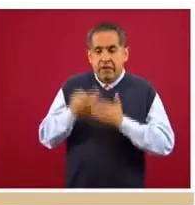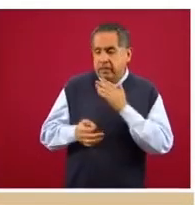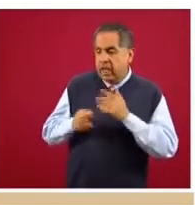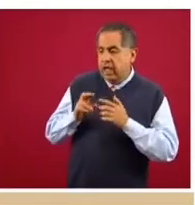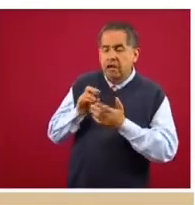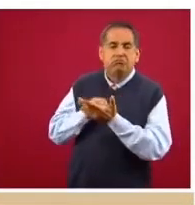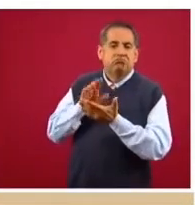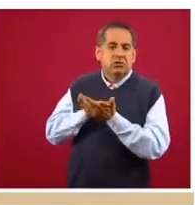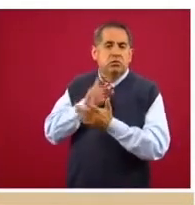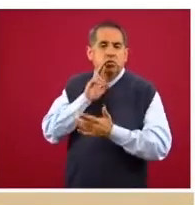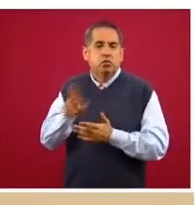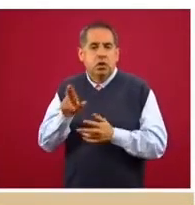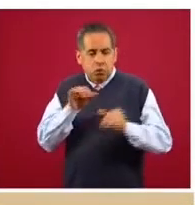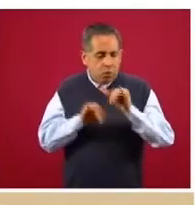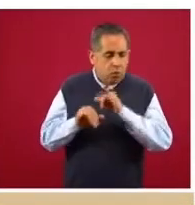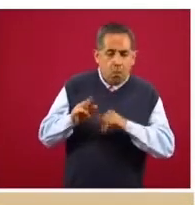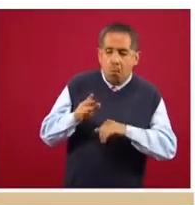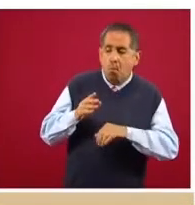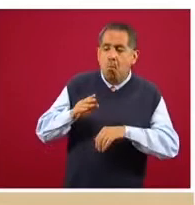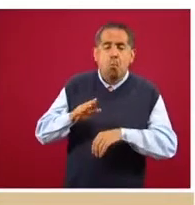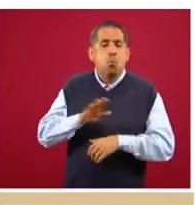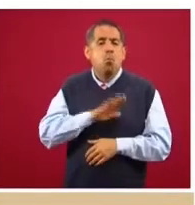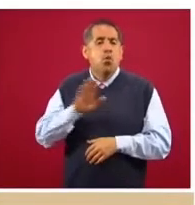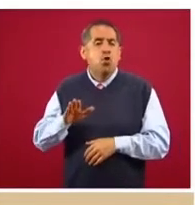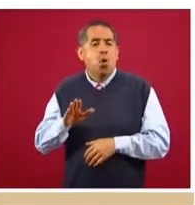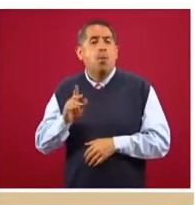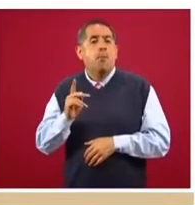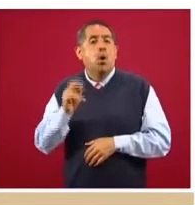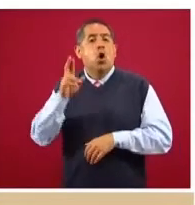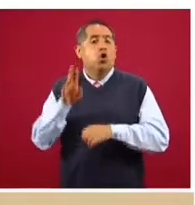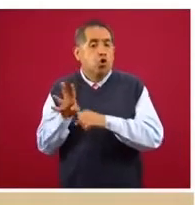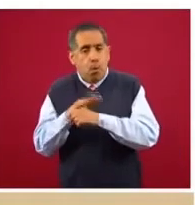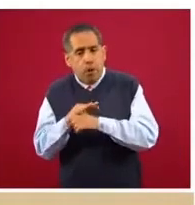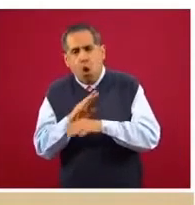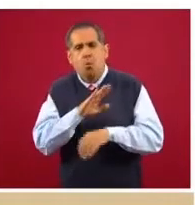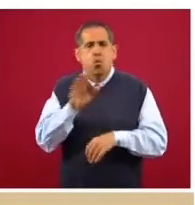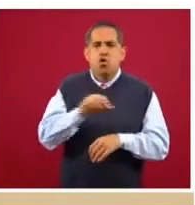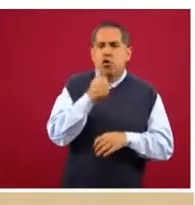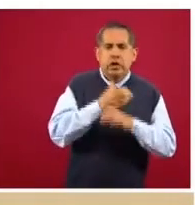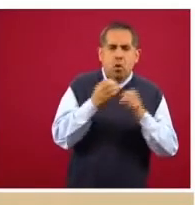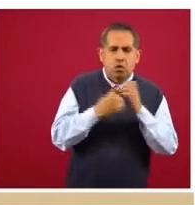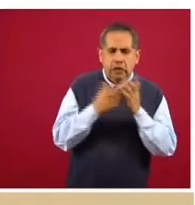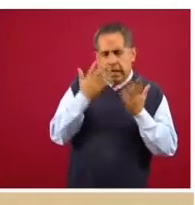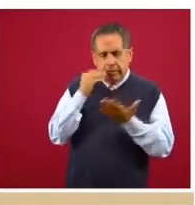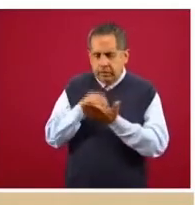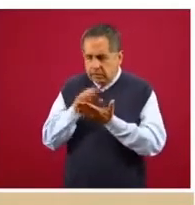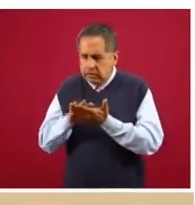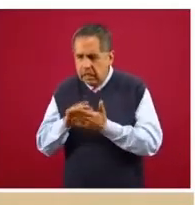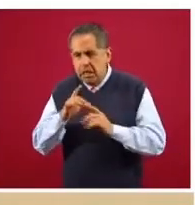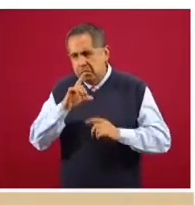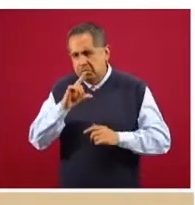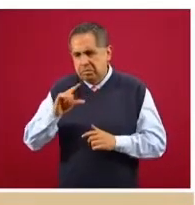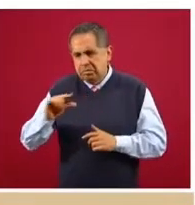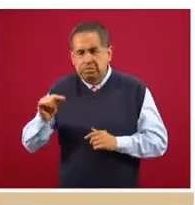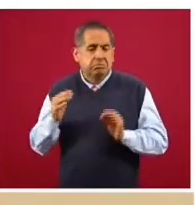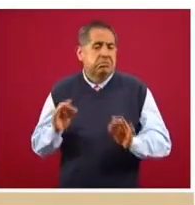aún un resultado de laboratorio por su porcentaje de positividad, y aquí también tenemos un dato similar al de la semana